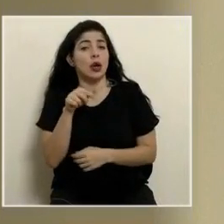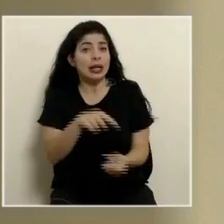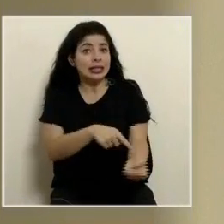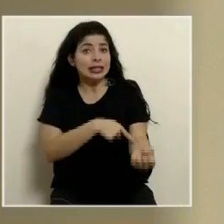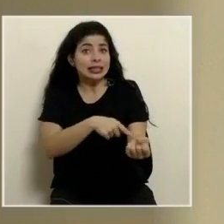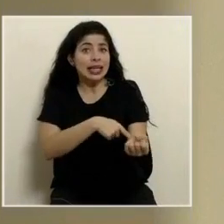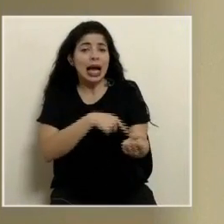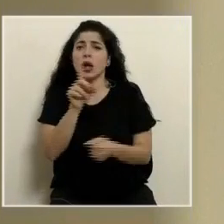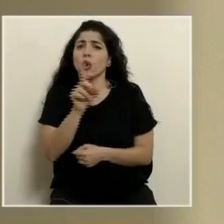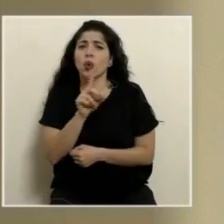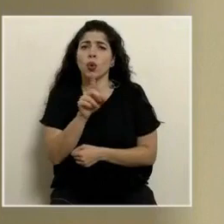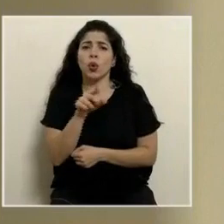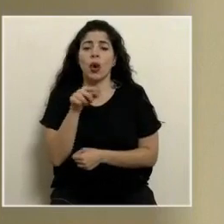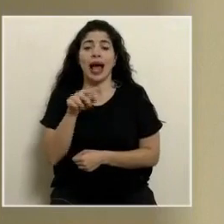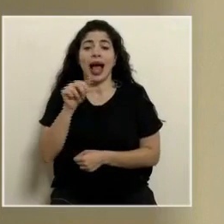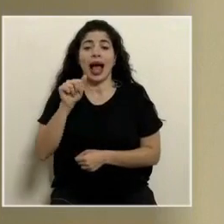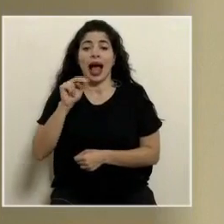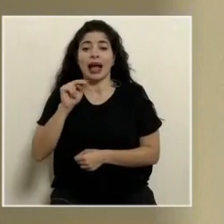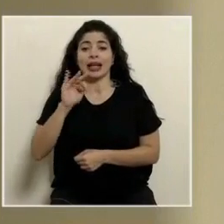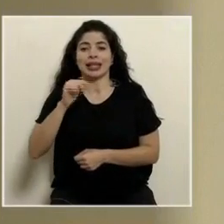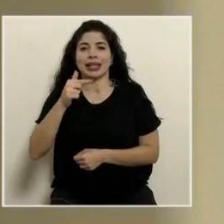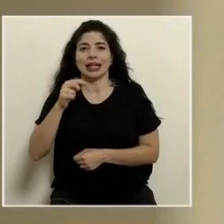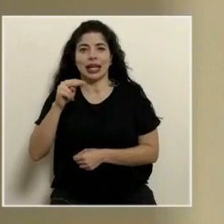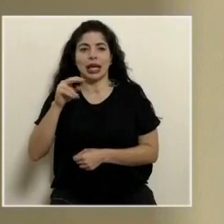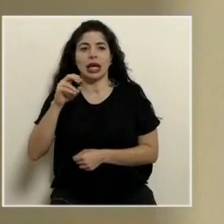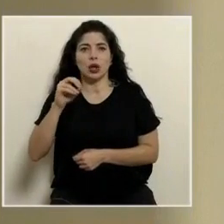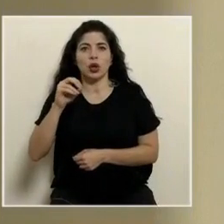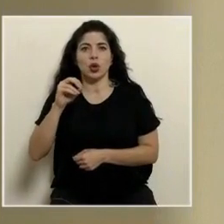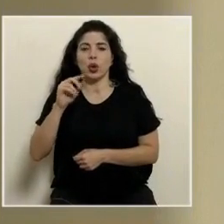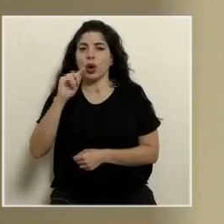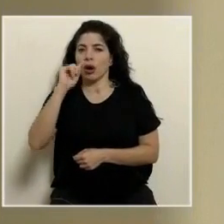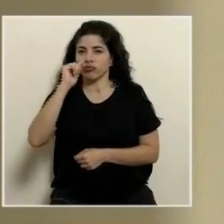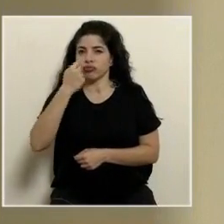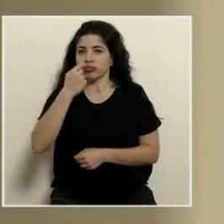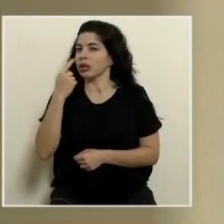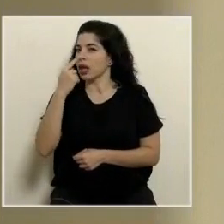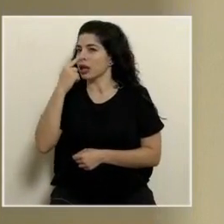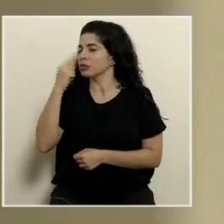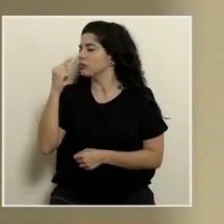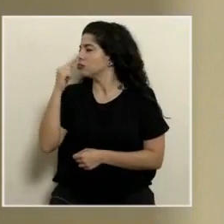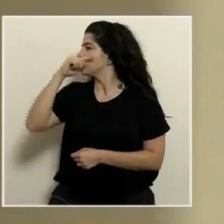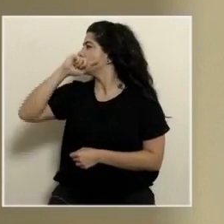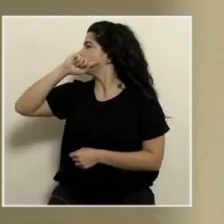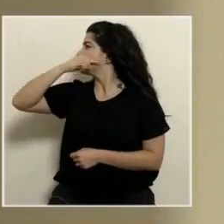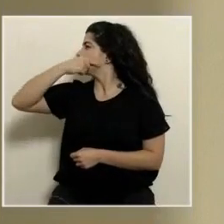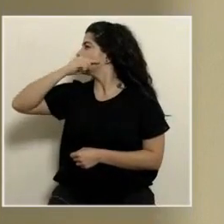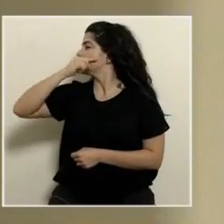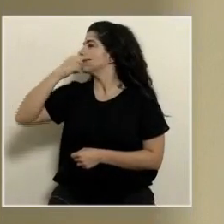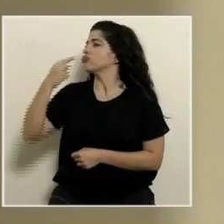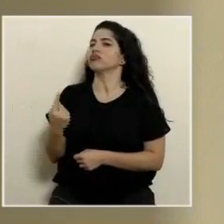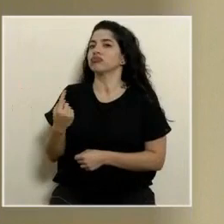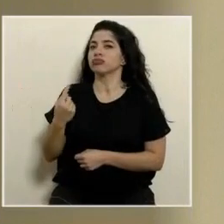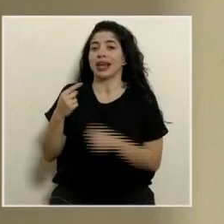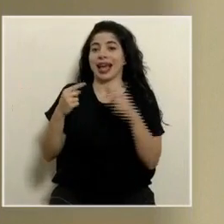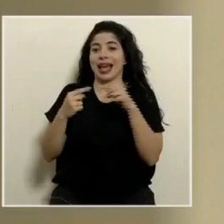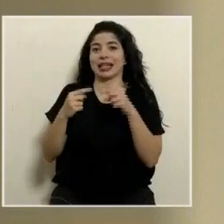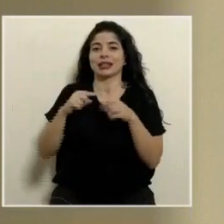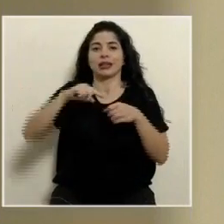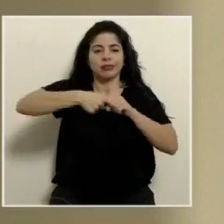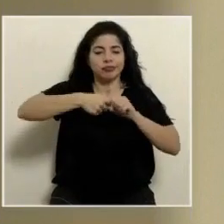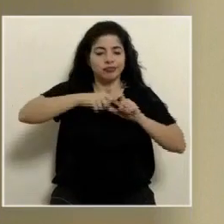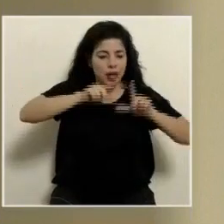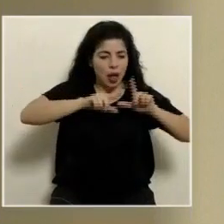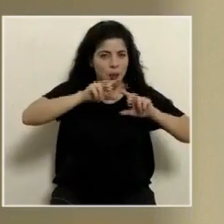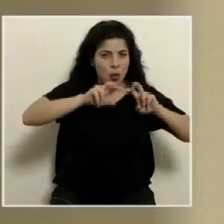sangre, sigue siendo con algún espécimen de la nasofaringe, de la nariz. Eventualmente se podría trabajar con